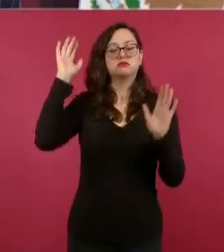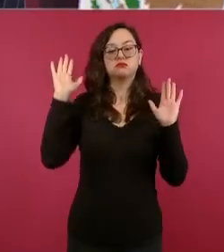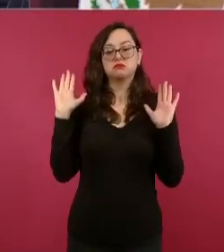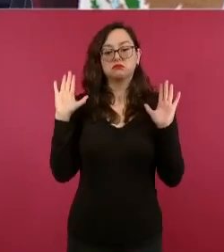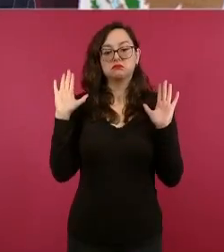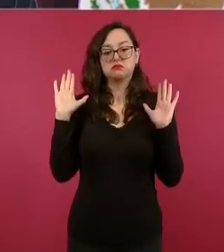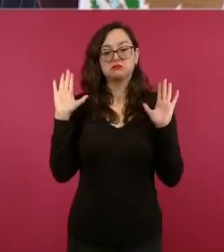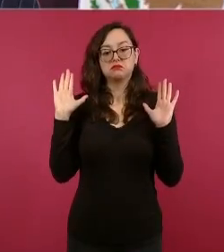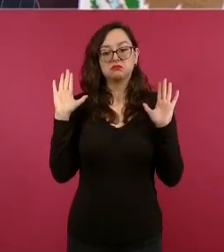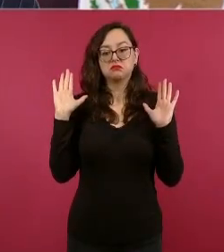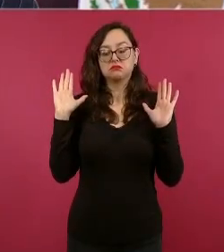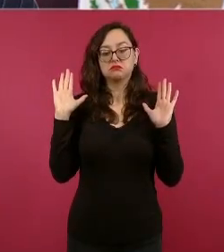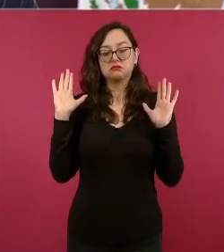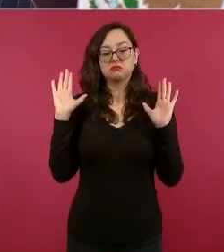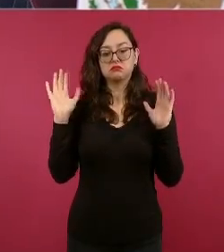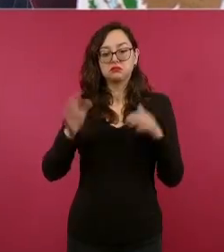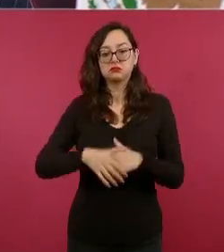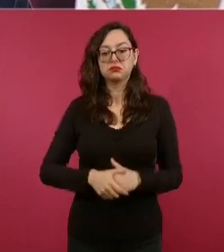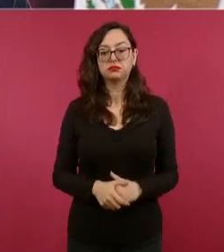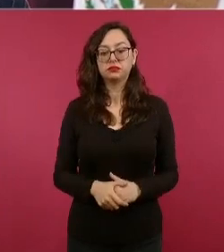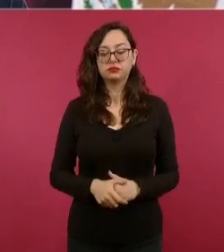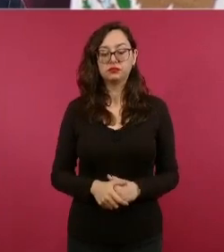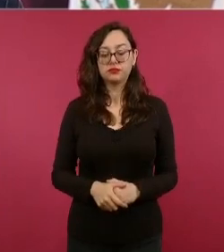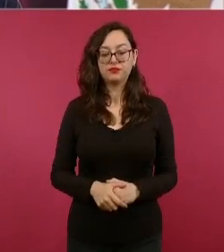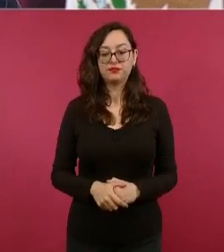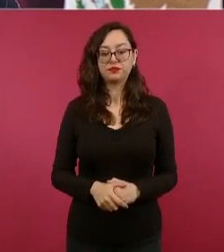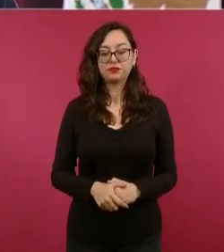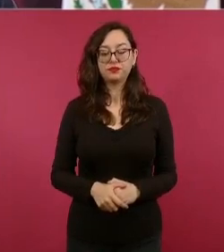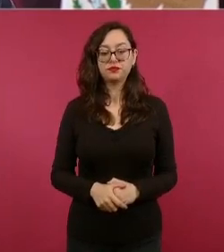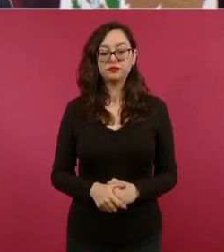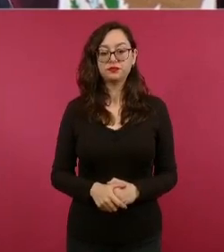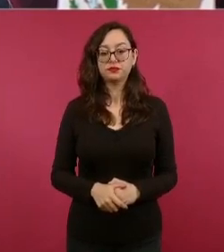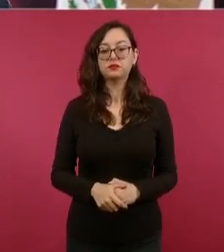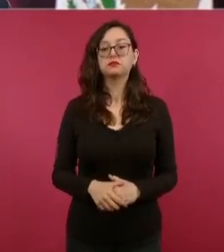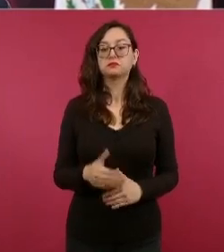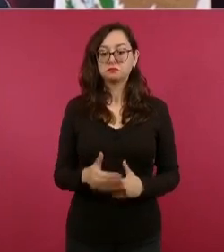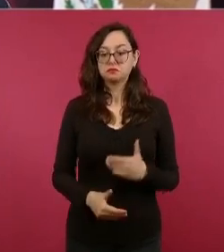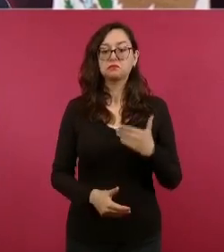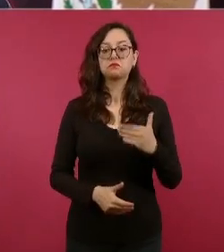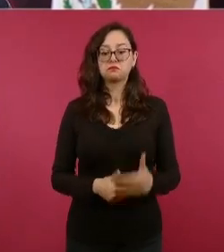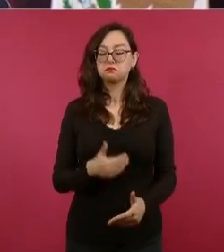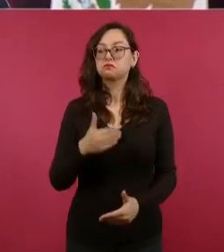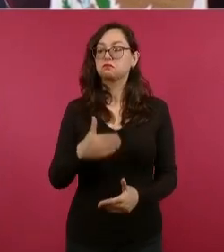Y todo eso es un gran avance.